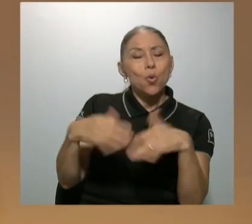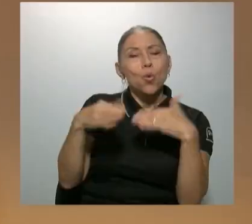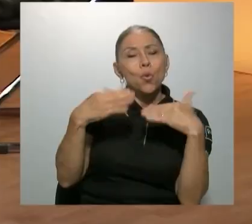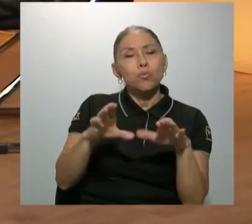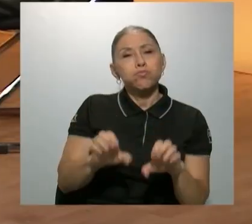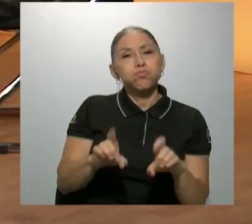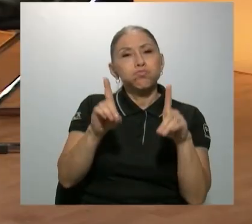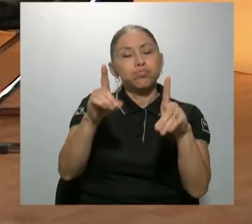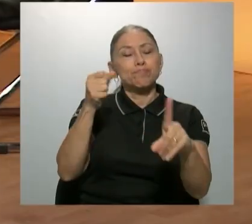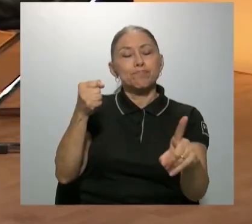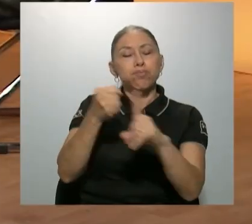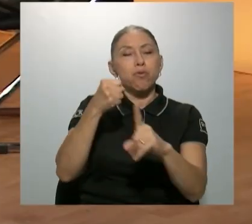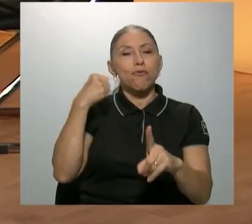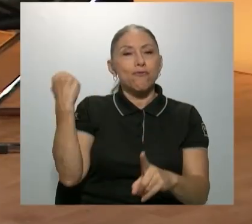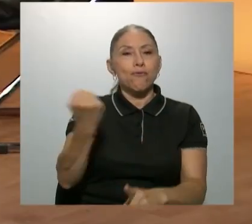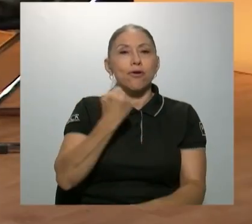impacto.